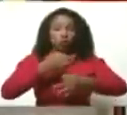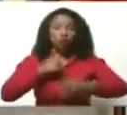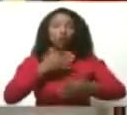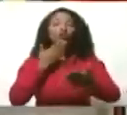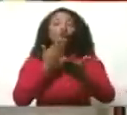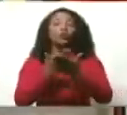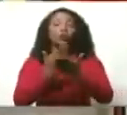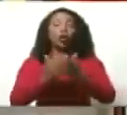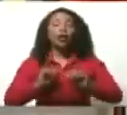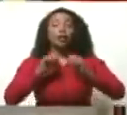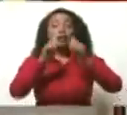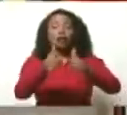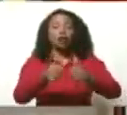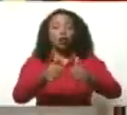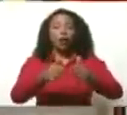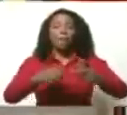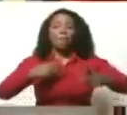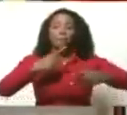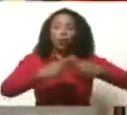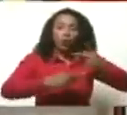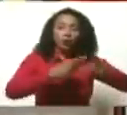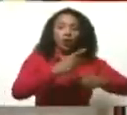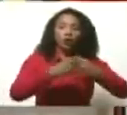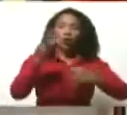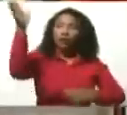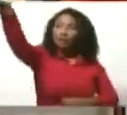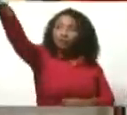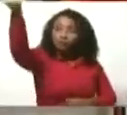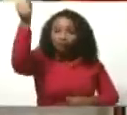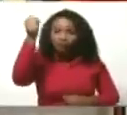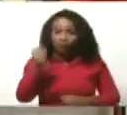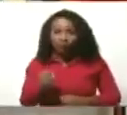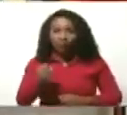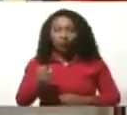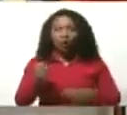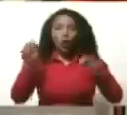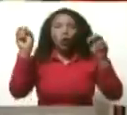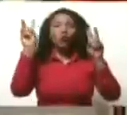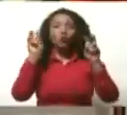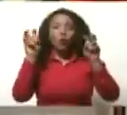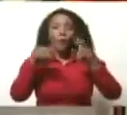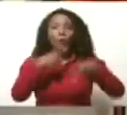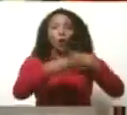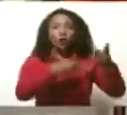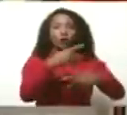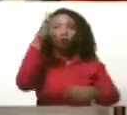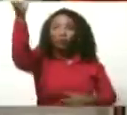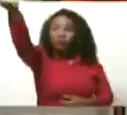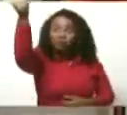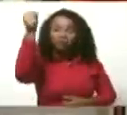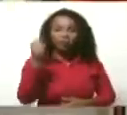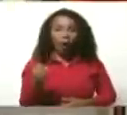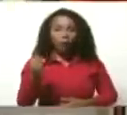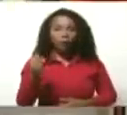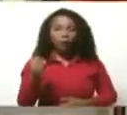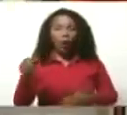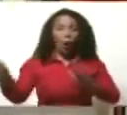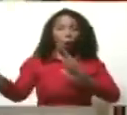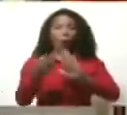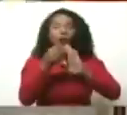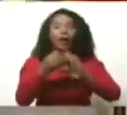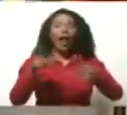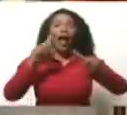inicio del proceso de extradición, nuevos procesos de extradición, contra